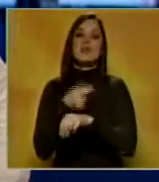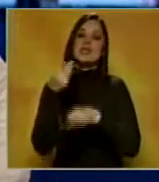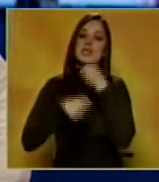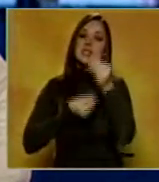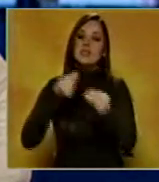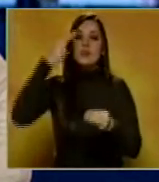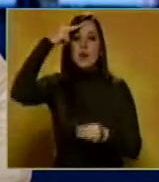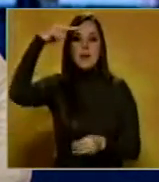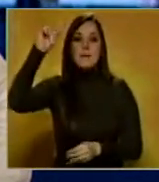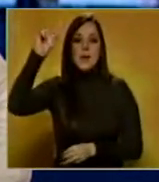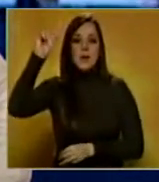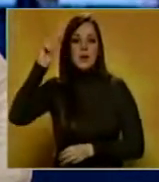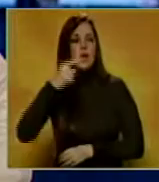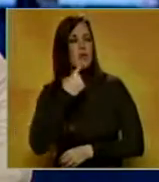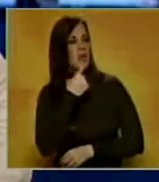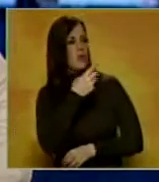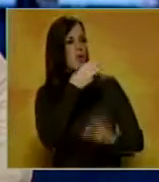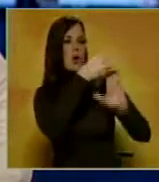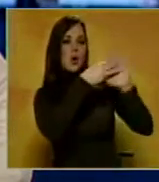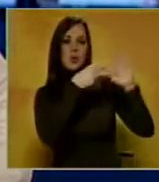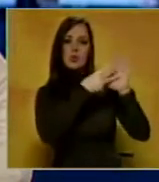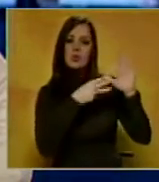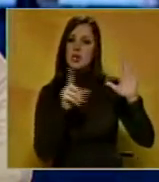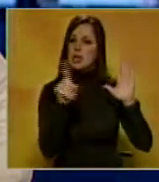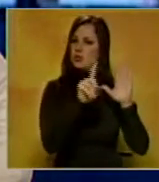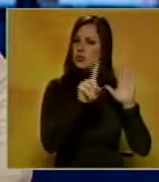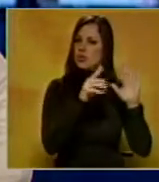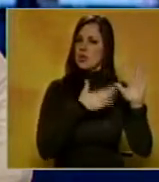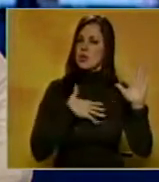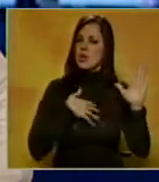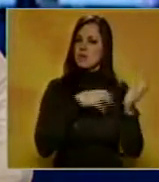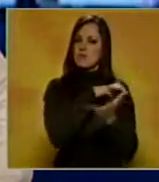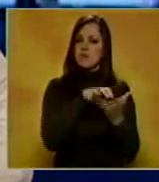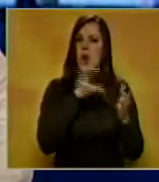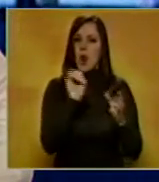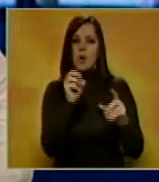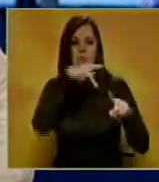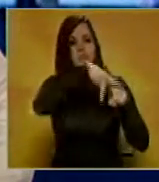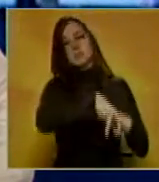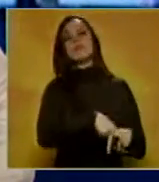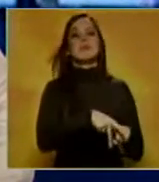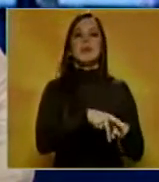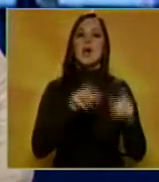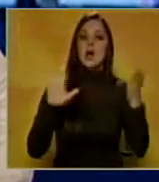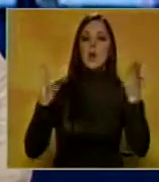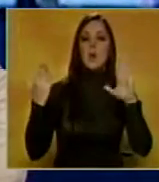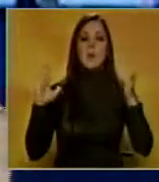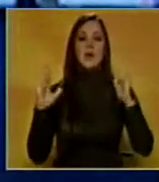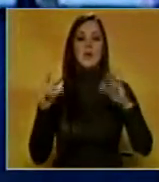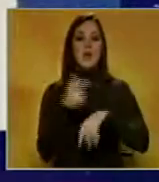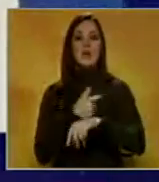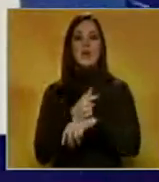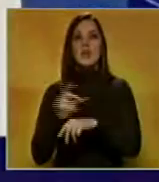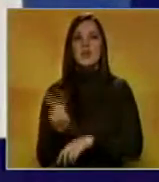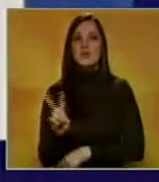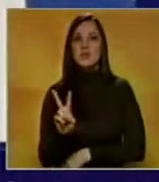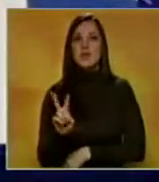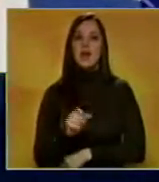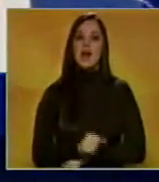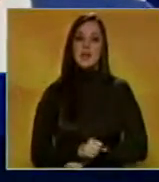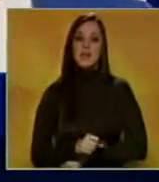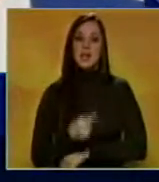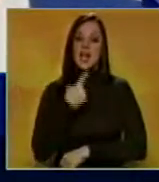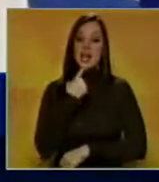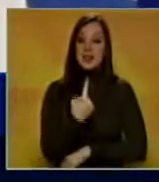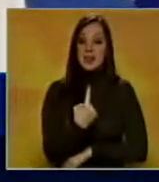México, negó que Guyana aplique el chantaje o la diplomacia de la humillación en comparación con el gobierno venezolano. Declaró que Guyana